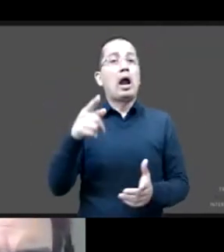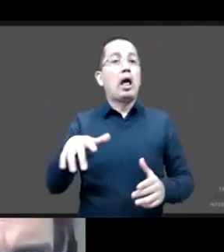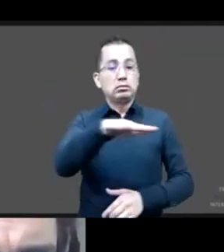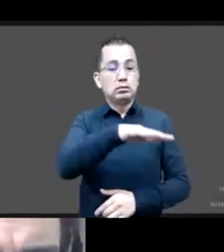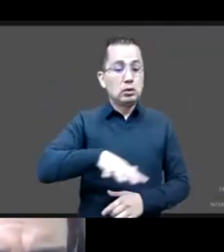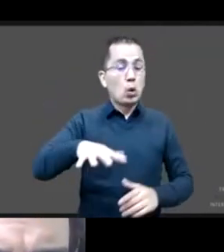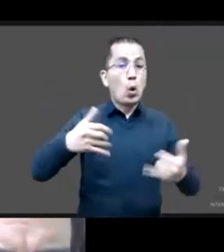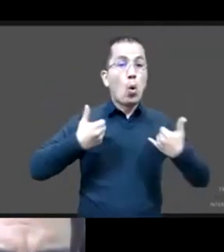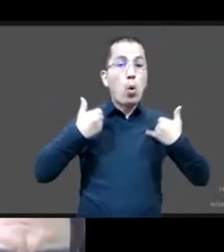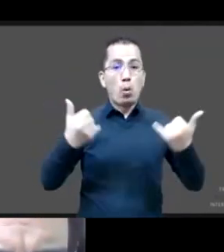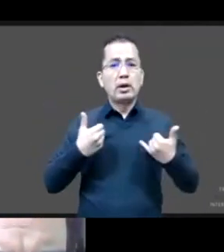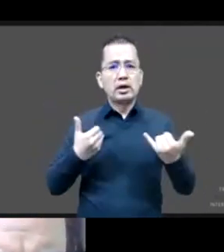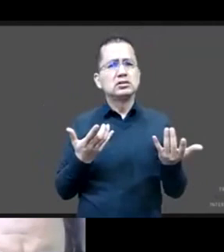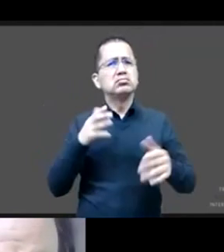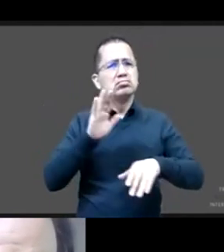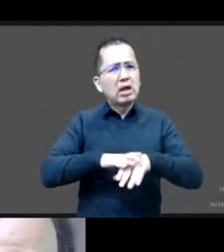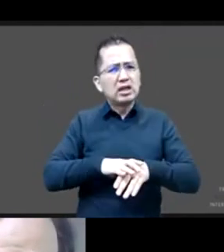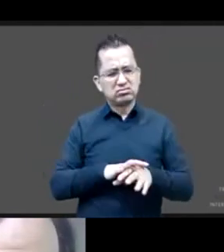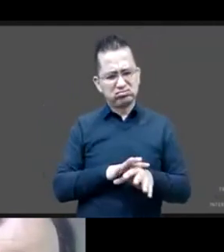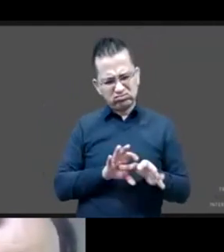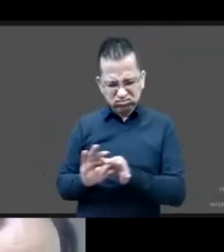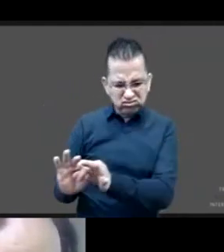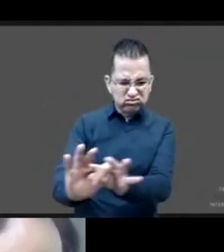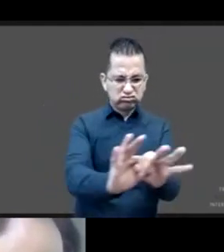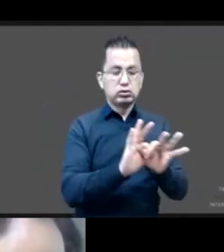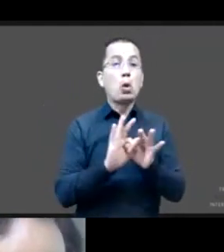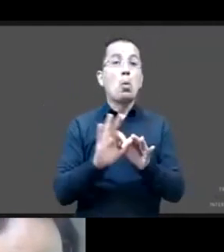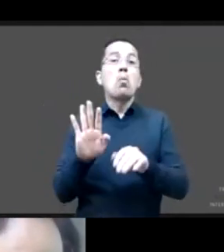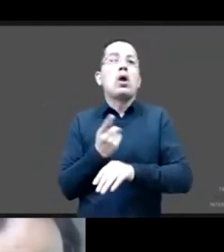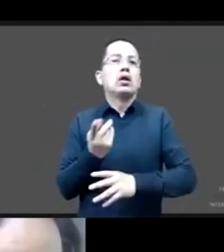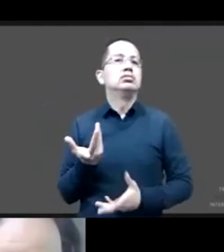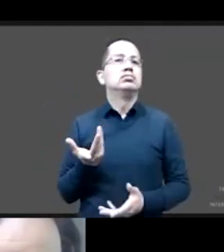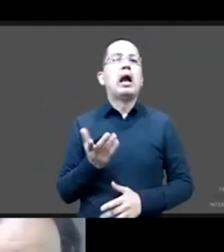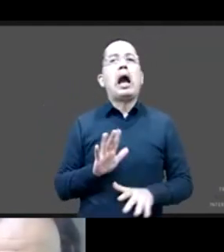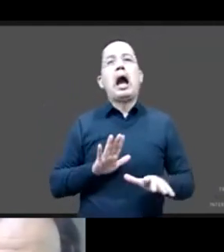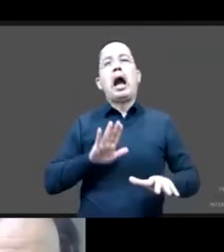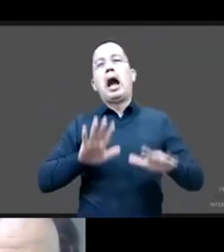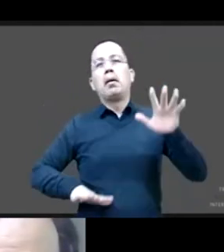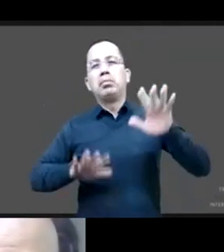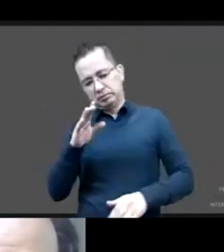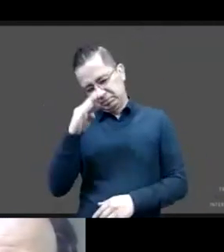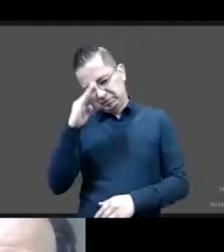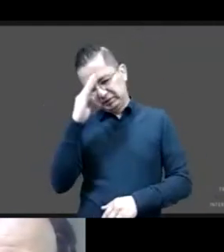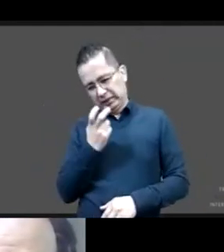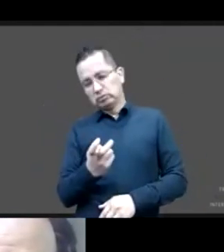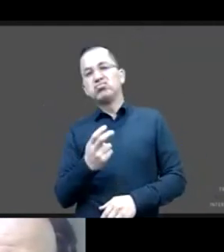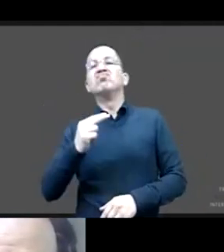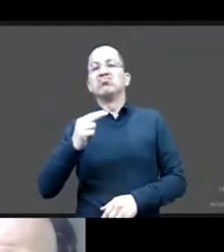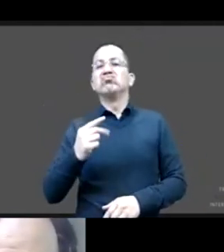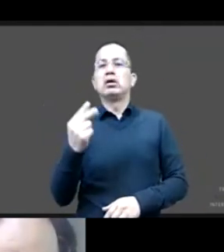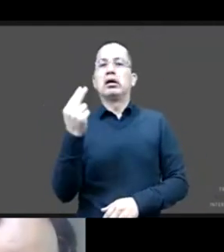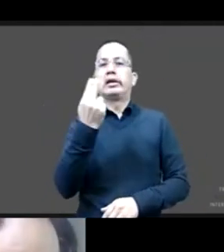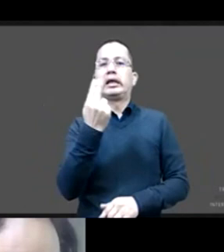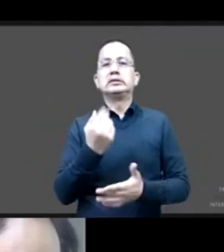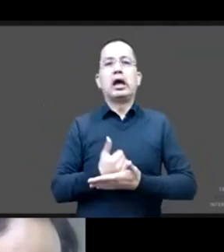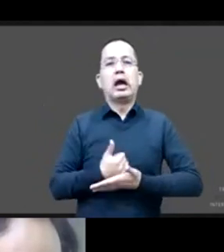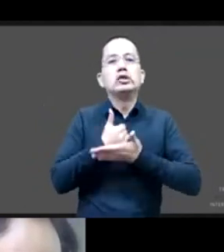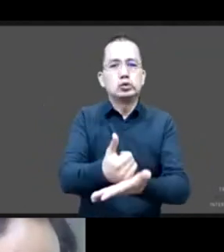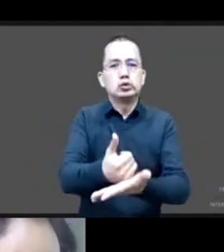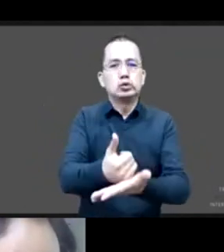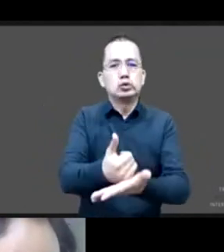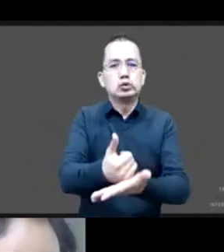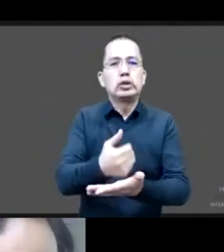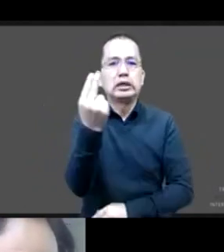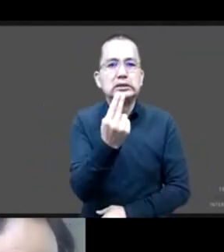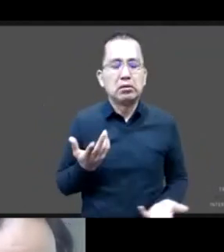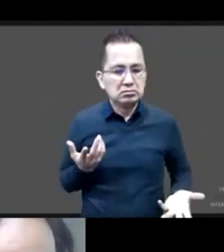que en primera instancia parecen necesitados de ayuda pero también en una segunda instancia también para que ellos mismos